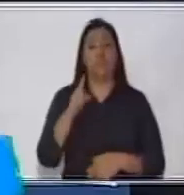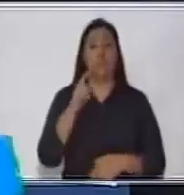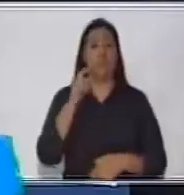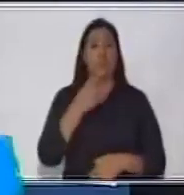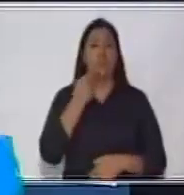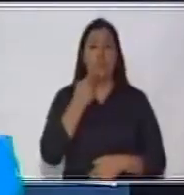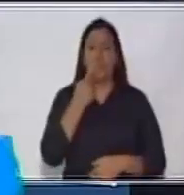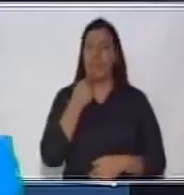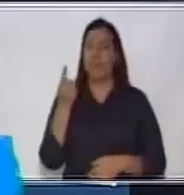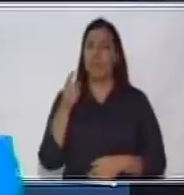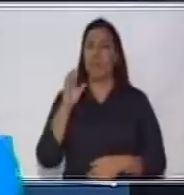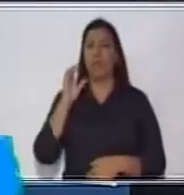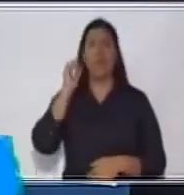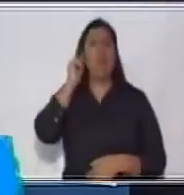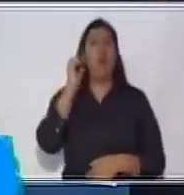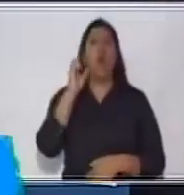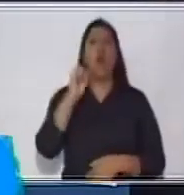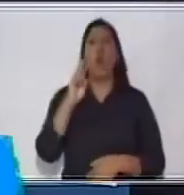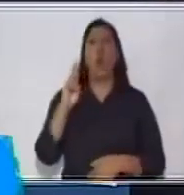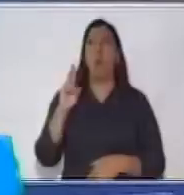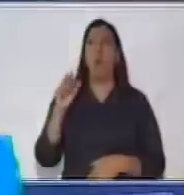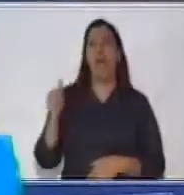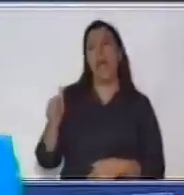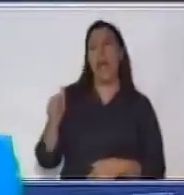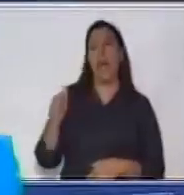cuenta de esa diferencia. Gorra, gora.